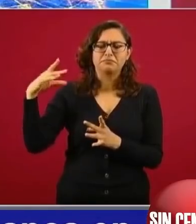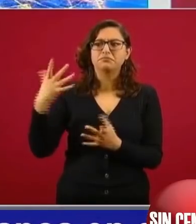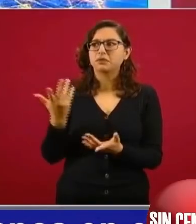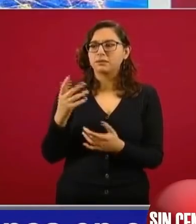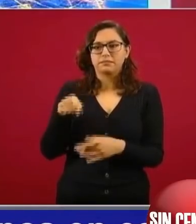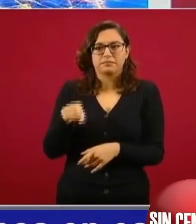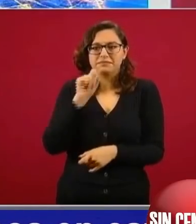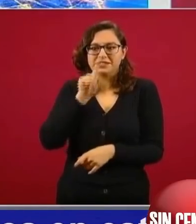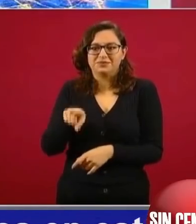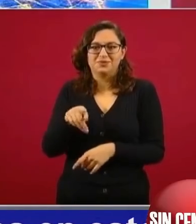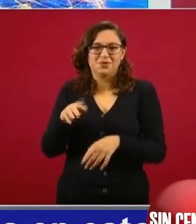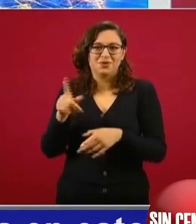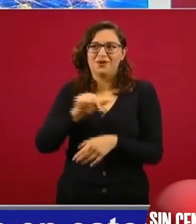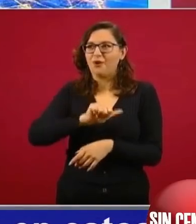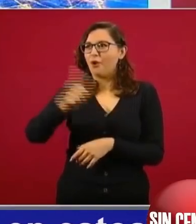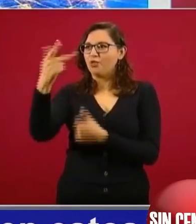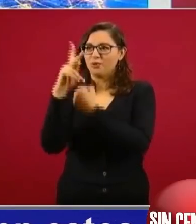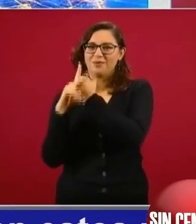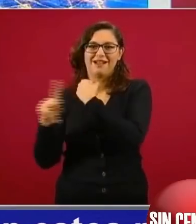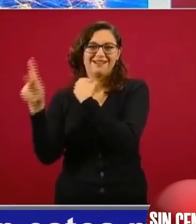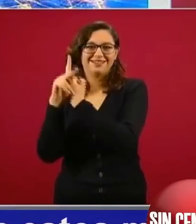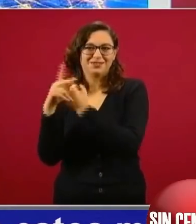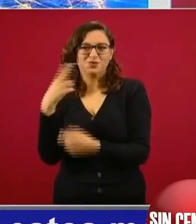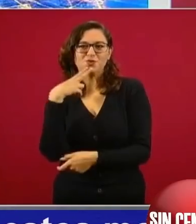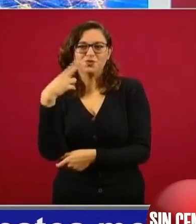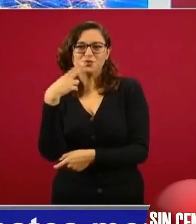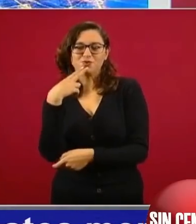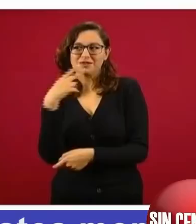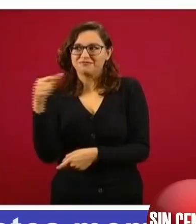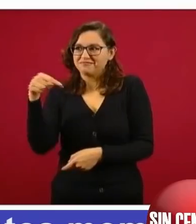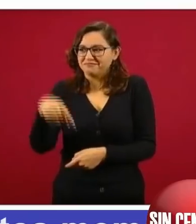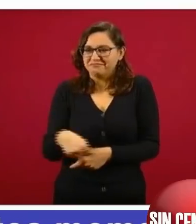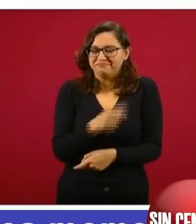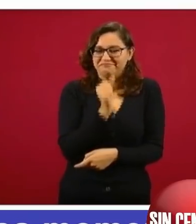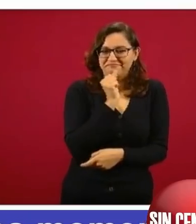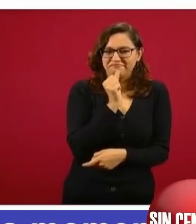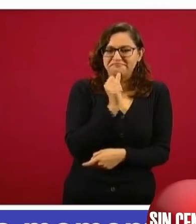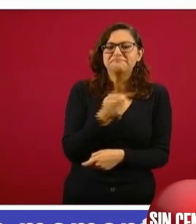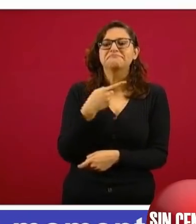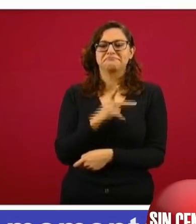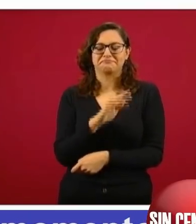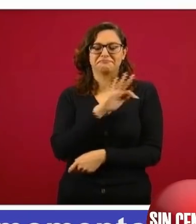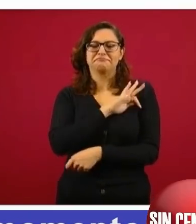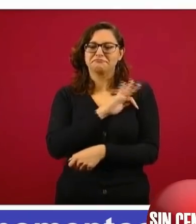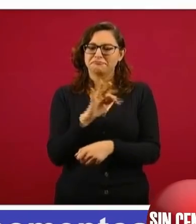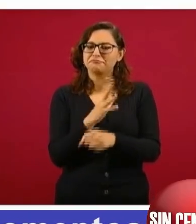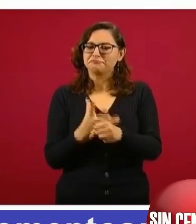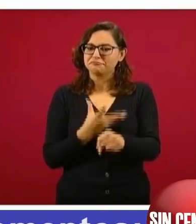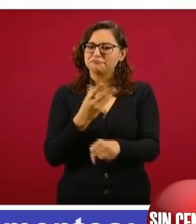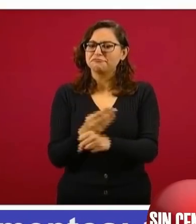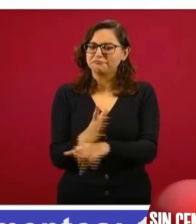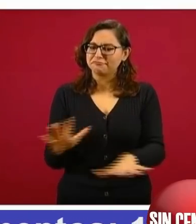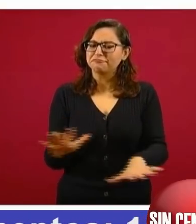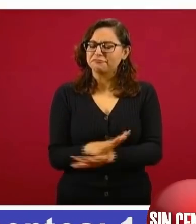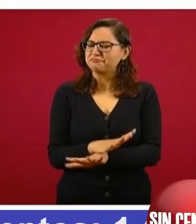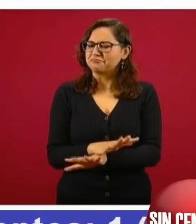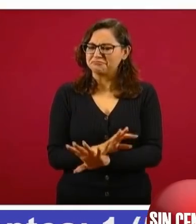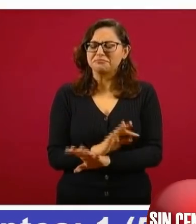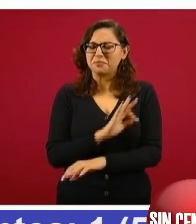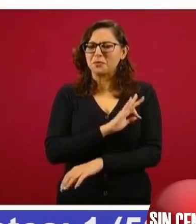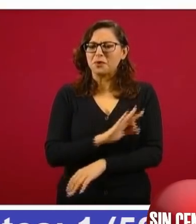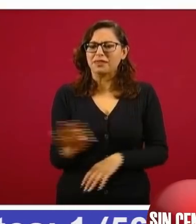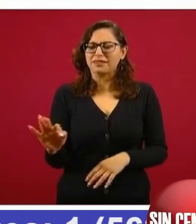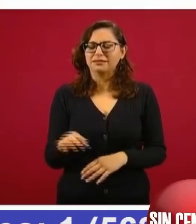extranjero y puede hacerse el rediseño perfectamente al que hemos hecho en esta